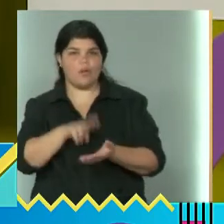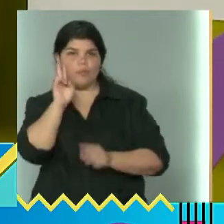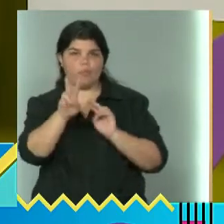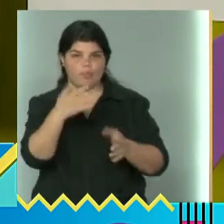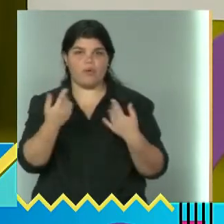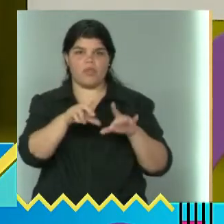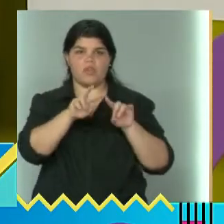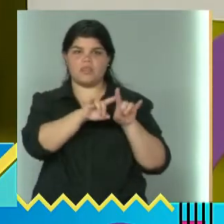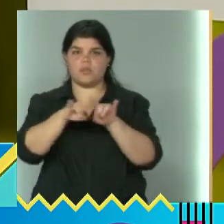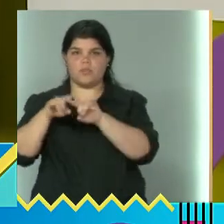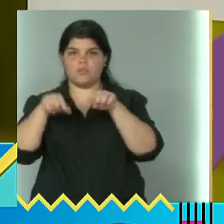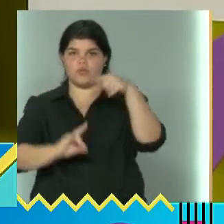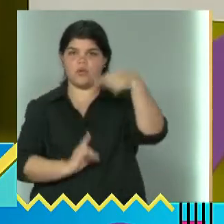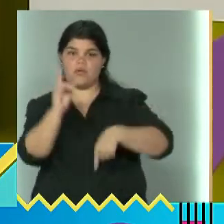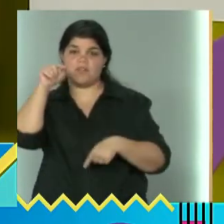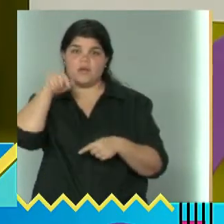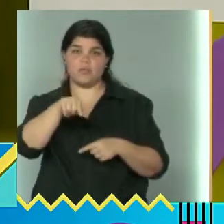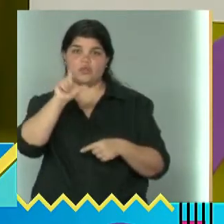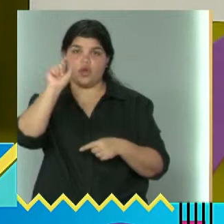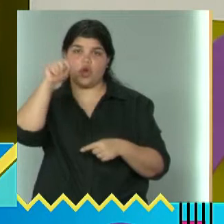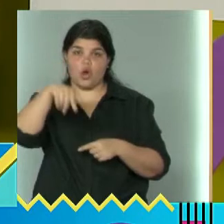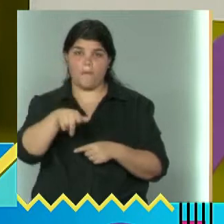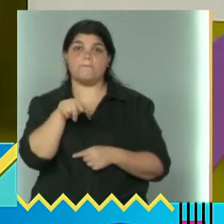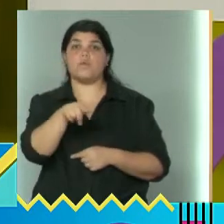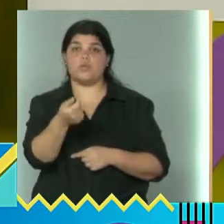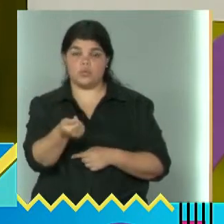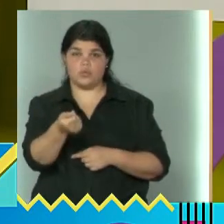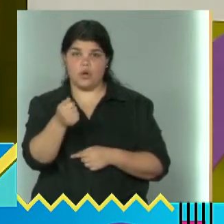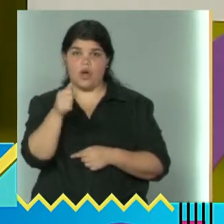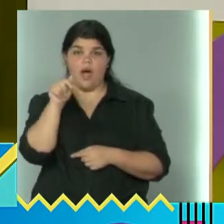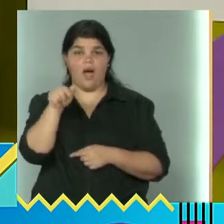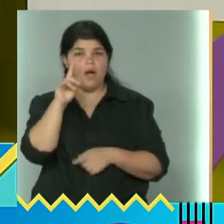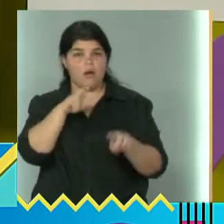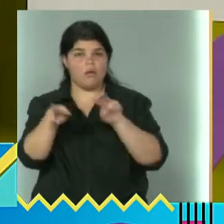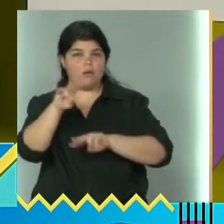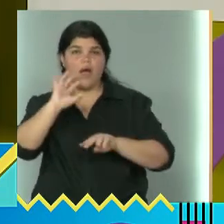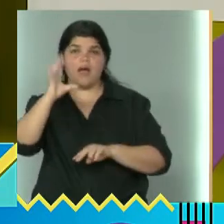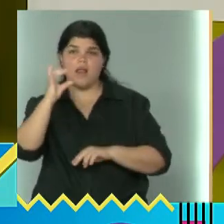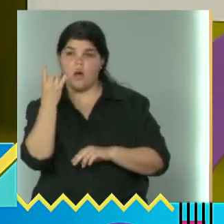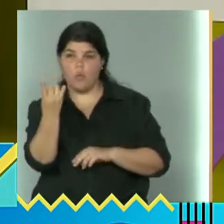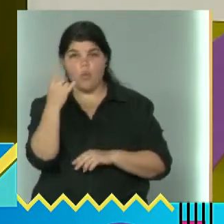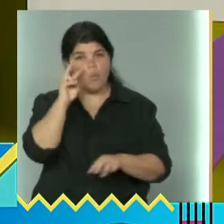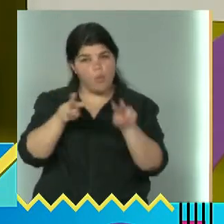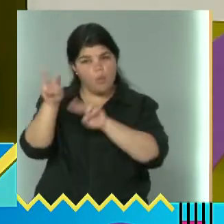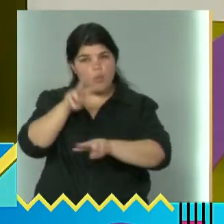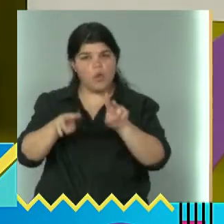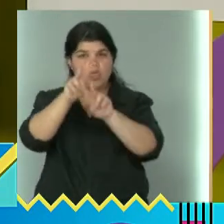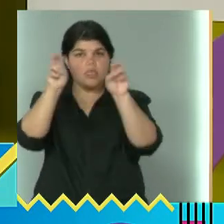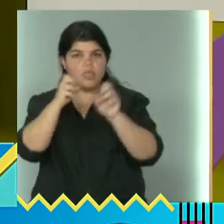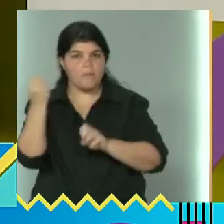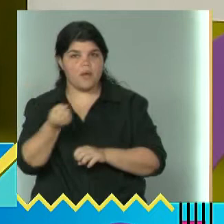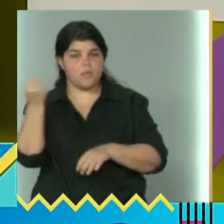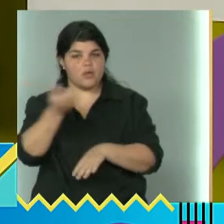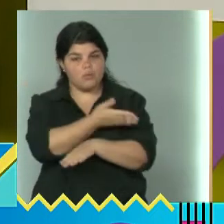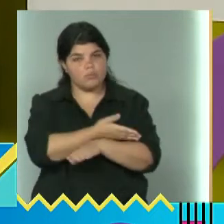en www.universidad.com, buscan Señal U y pueden retomar el programa de ayer, un tema importante que hay que continuarlo, por